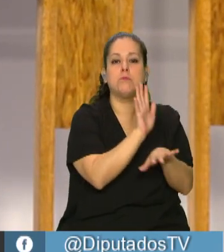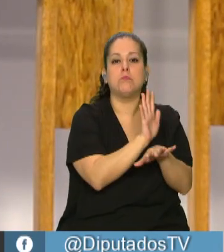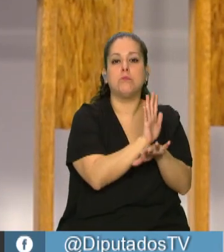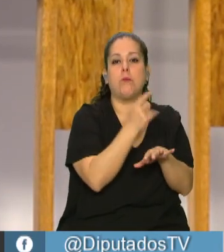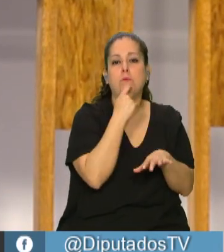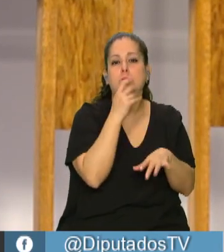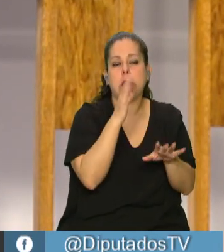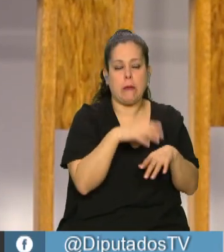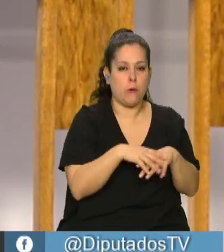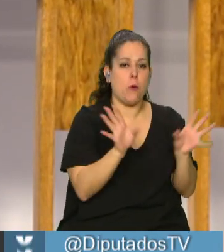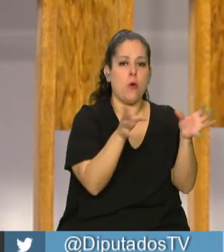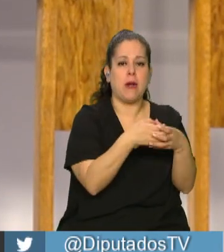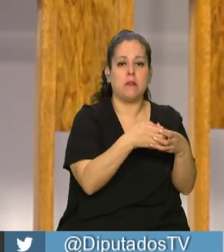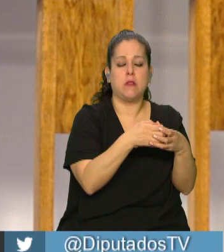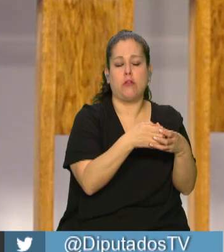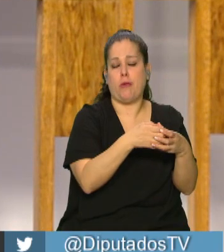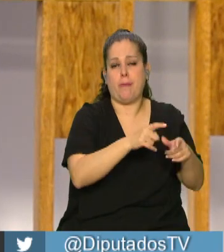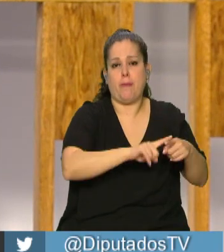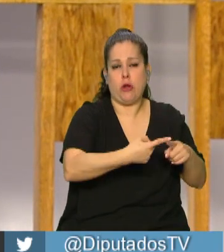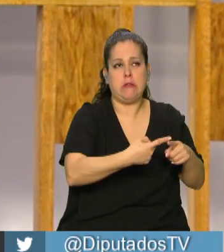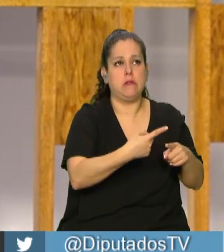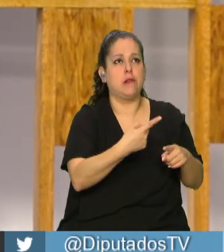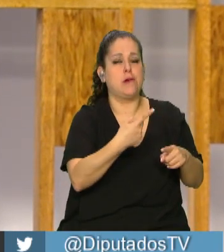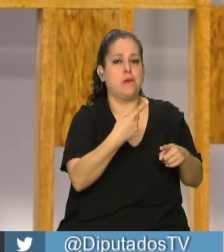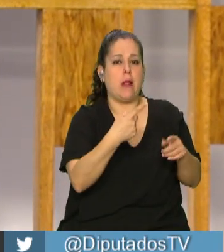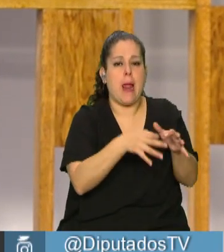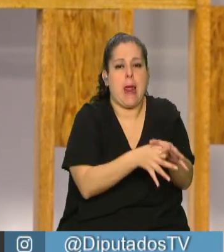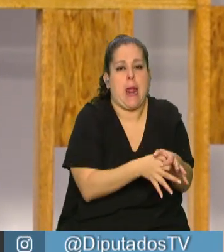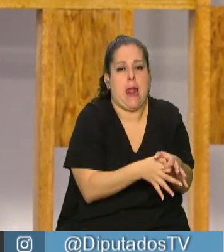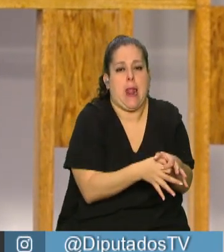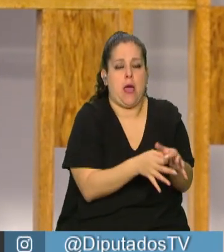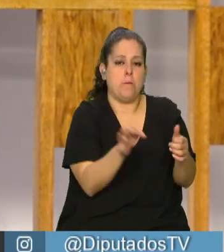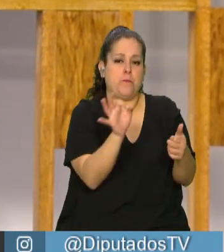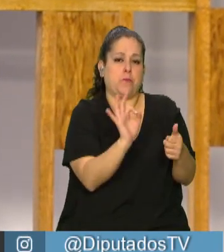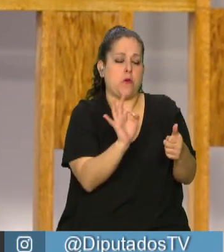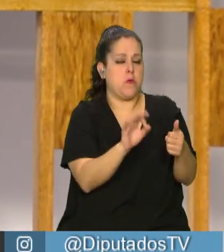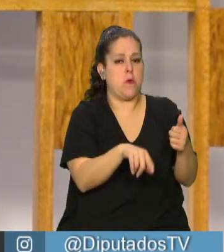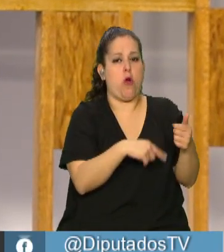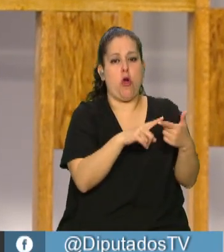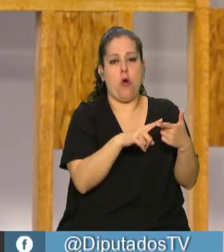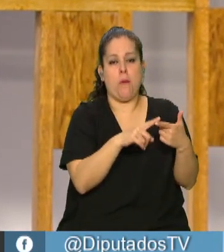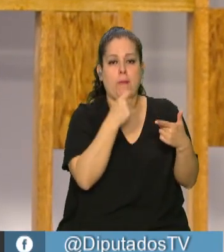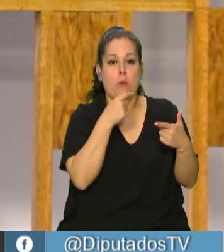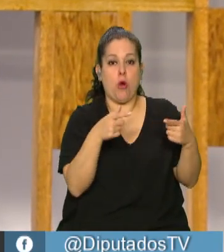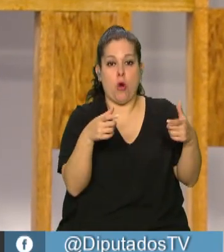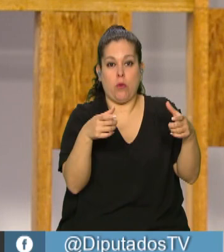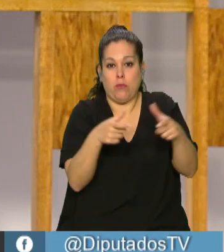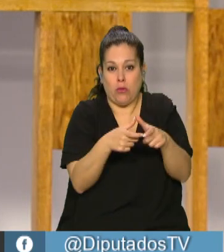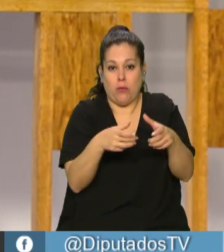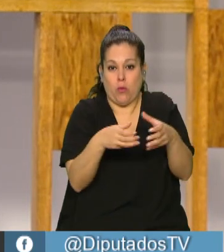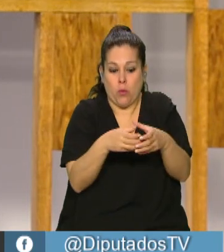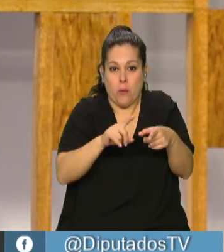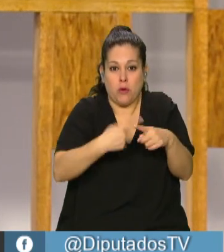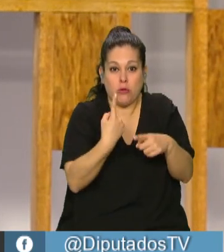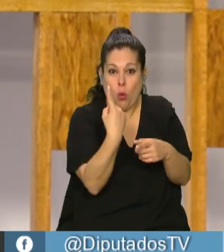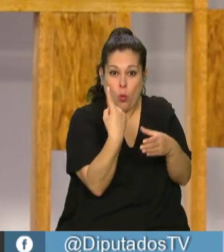representantes de partidos muy pequeños o inclusive unipersonales